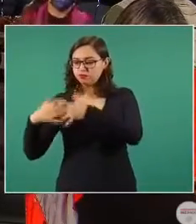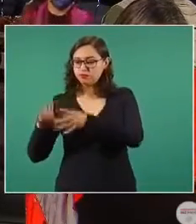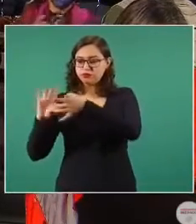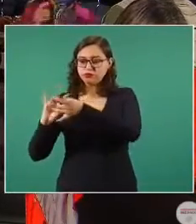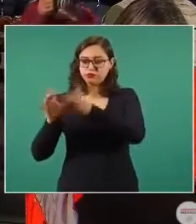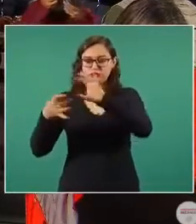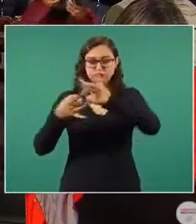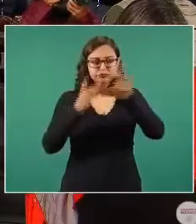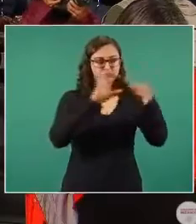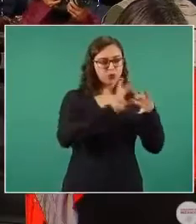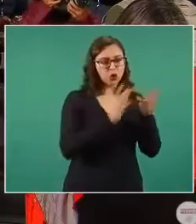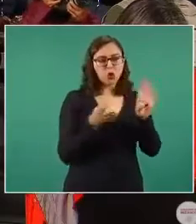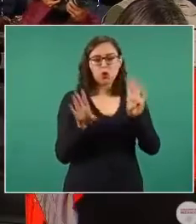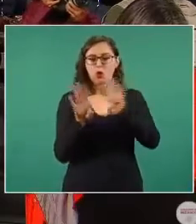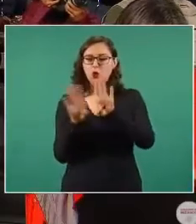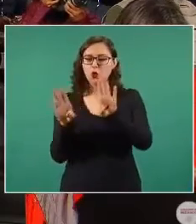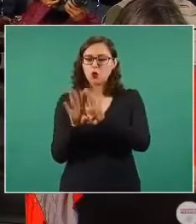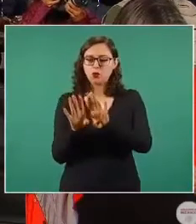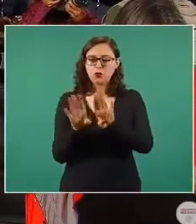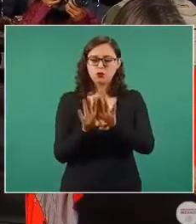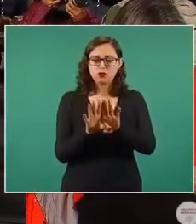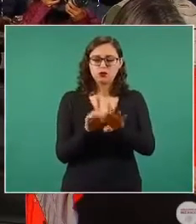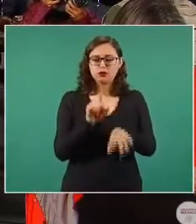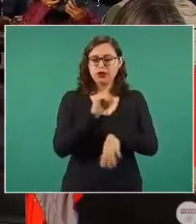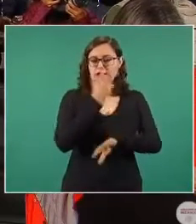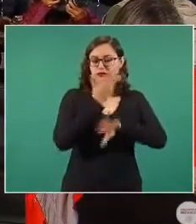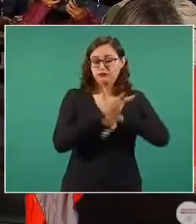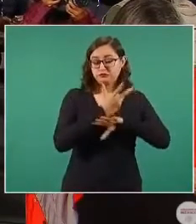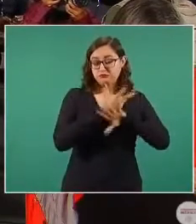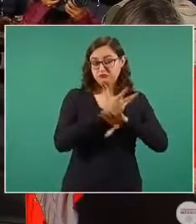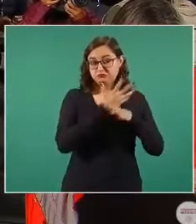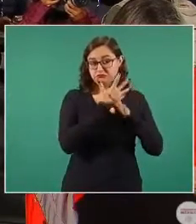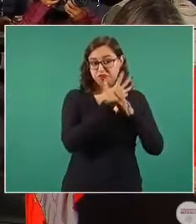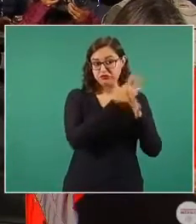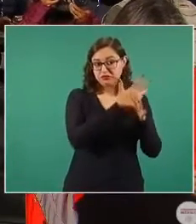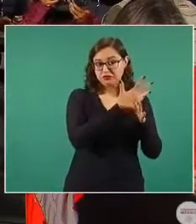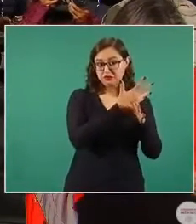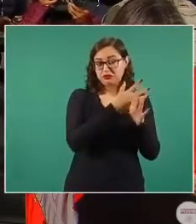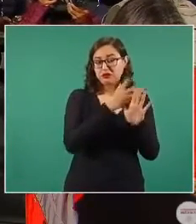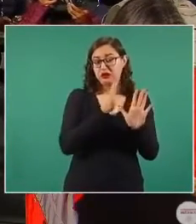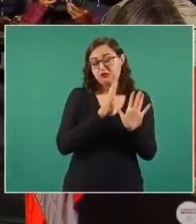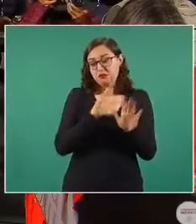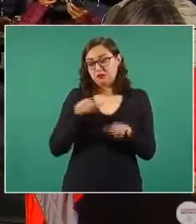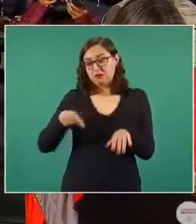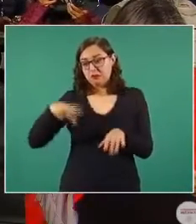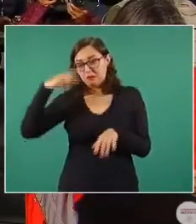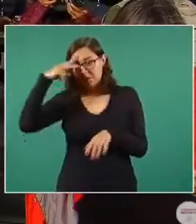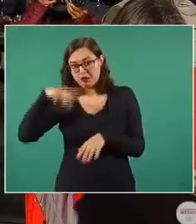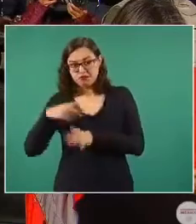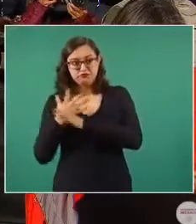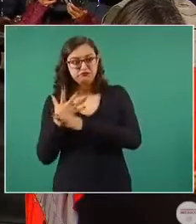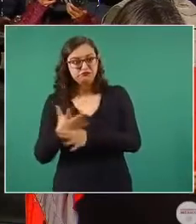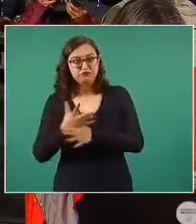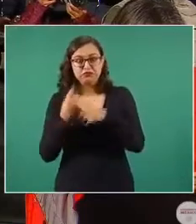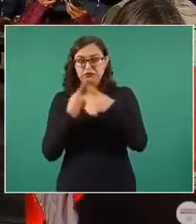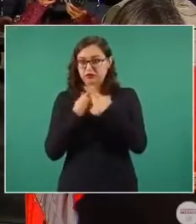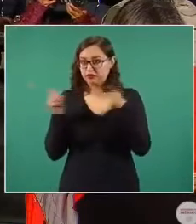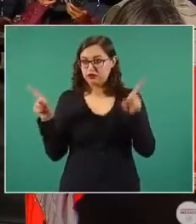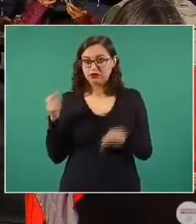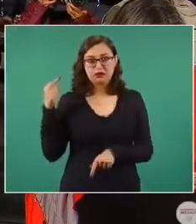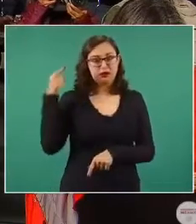La interpretación que tienen los Estados Unidos es mucho más ruda, por así